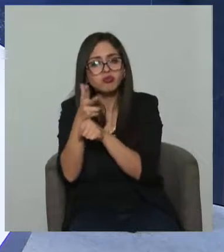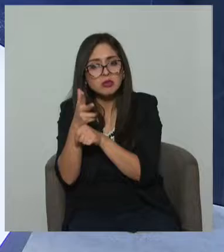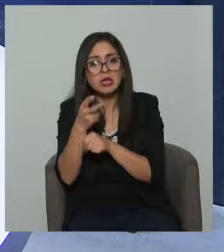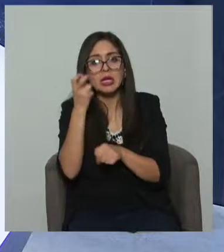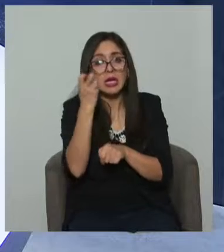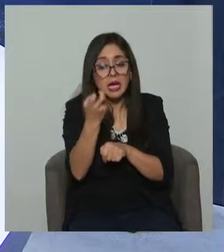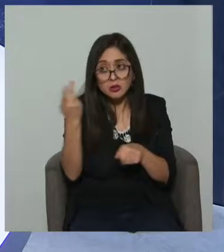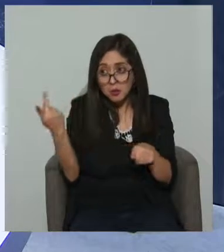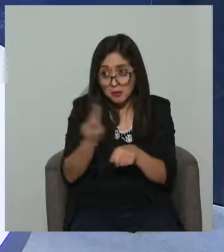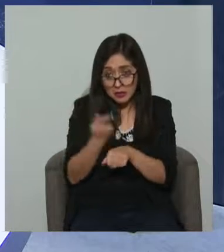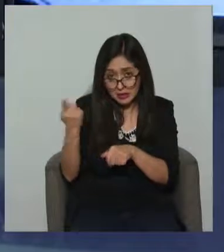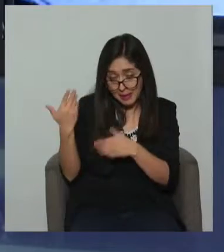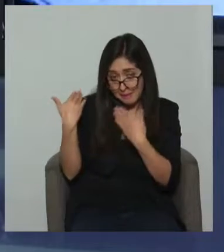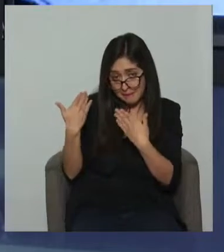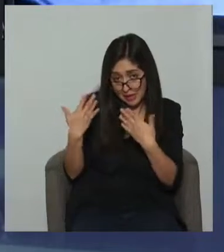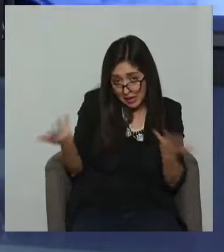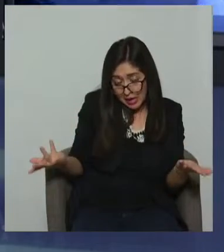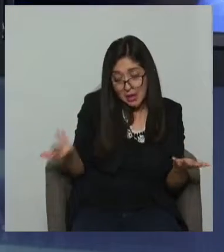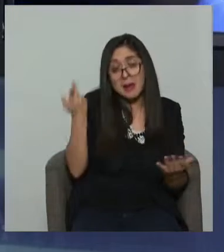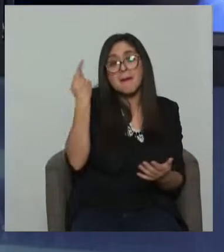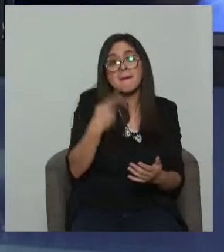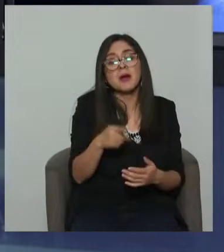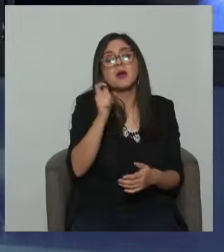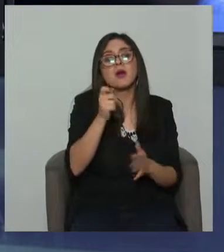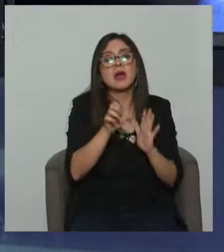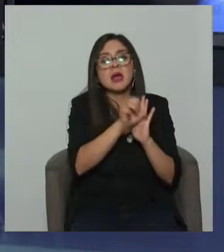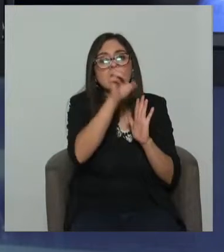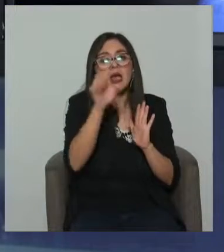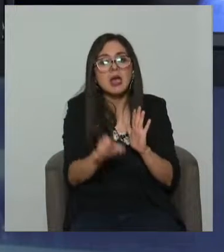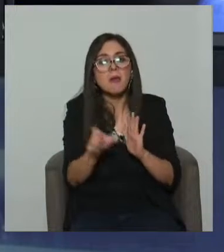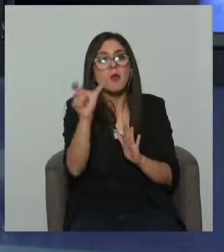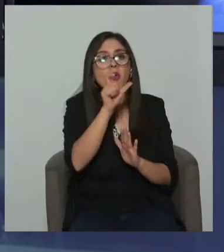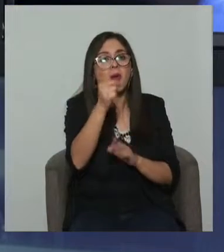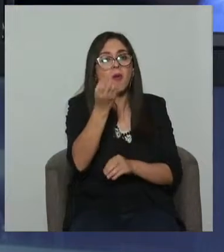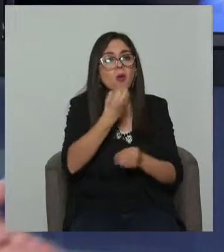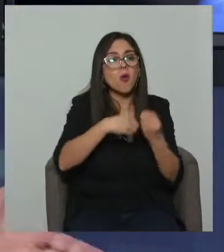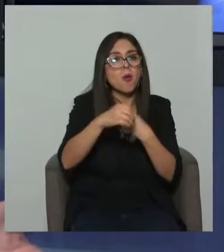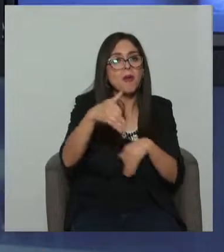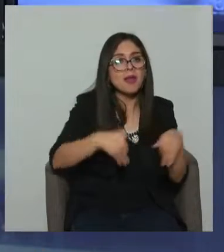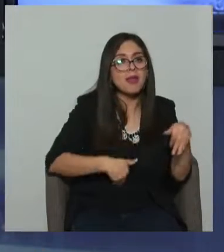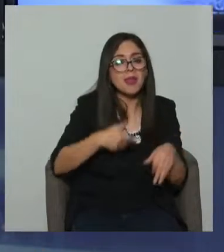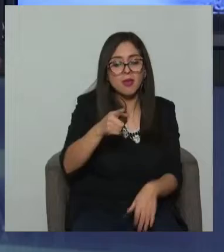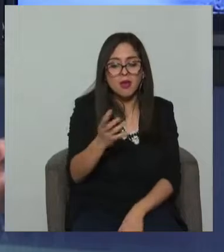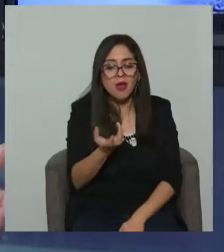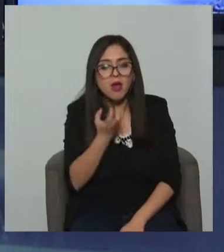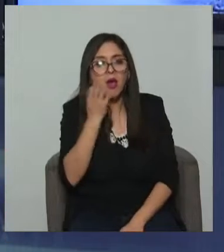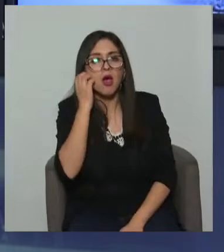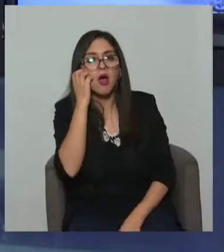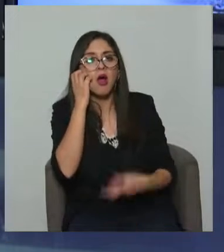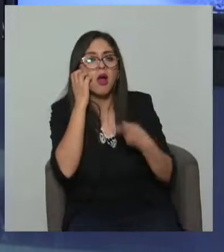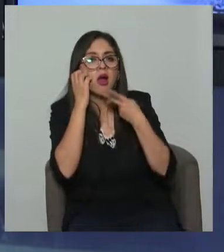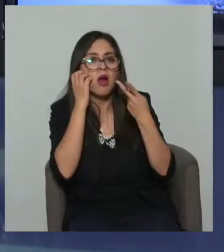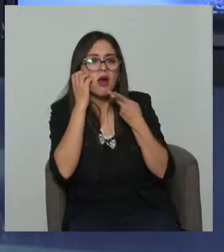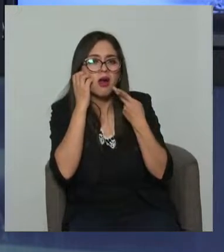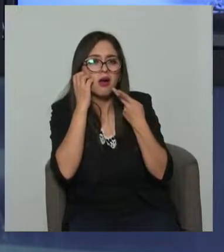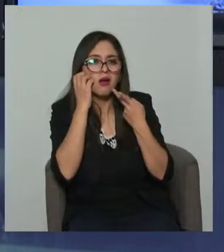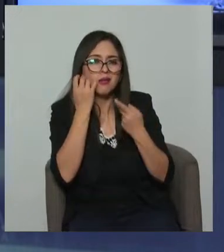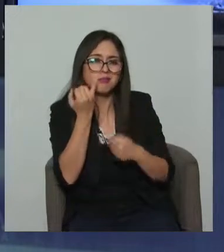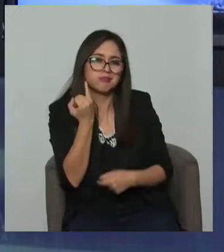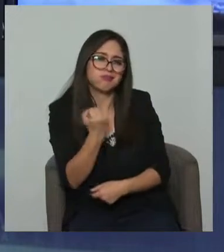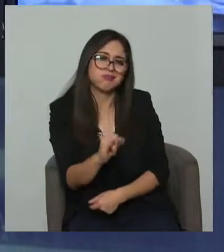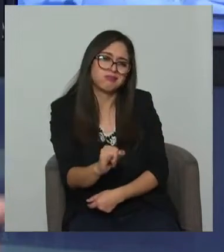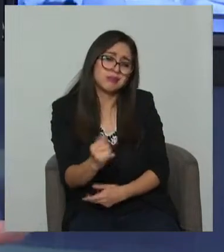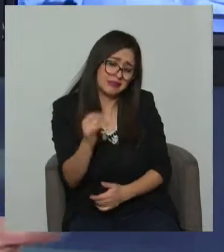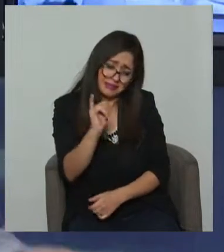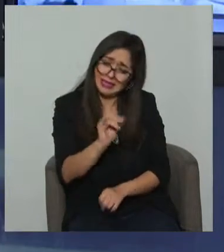tan malo, bueno, pero lo que pasa es que están contestando el teléfono celular. No puede ser, no puede ser. Bueno, sí puede ser porque sucede y hay que aceptarlo, que